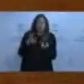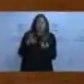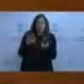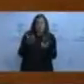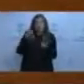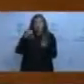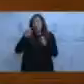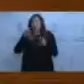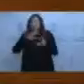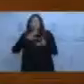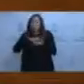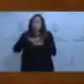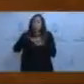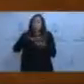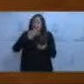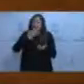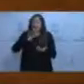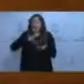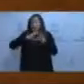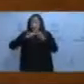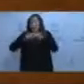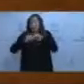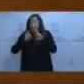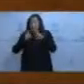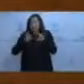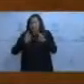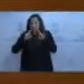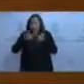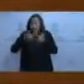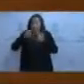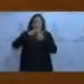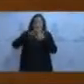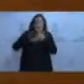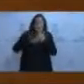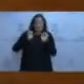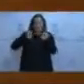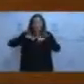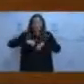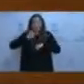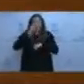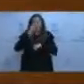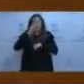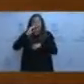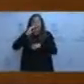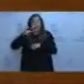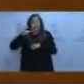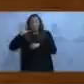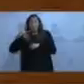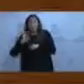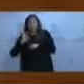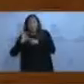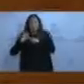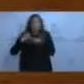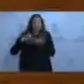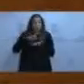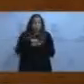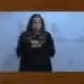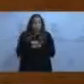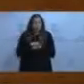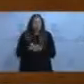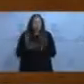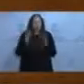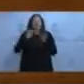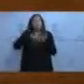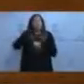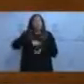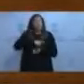si es la aplicación informática el programa o es el acuerdo. Bueno, pues este acuerdo, uno de los firmantes fue el secretario general de Comisiones de